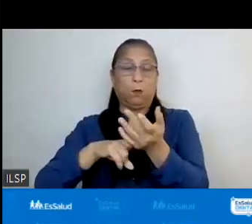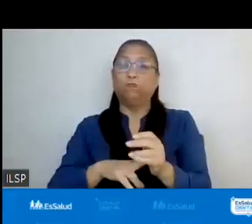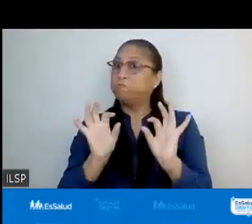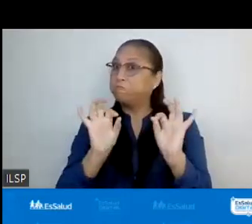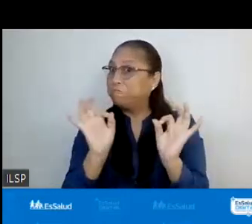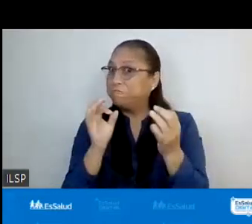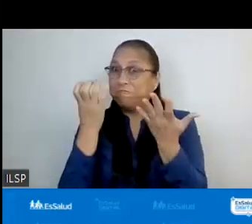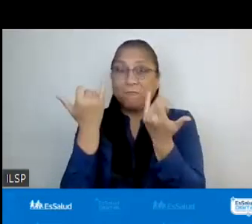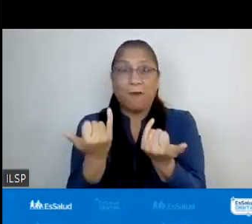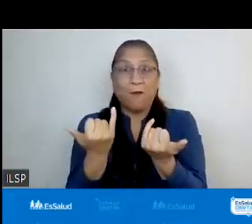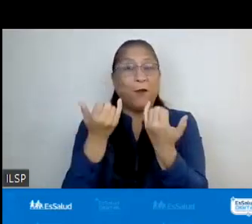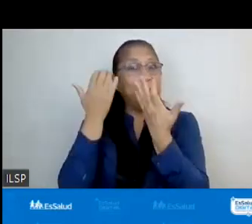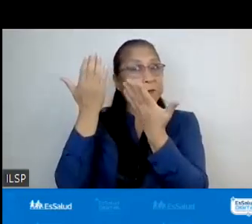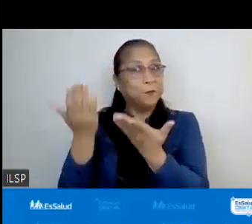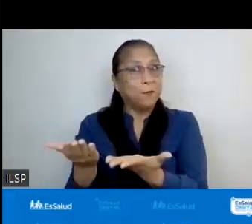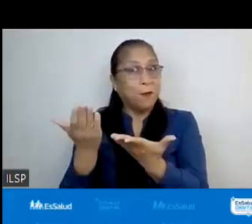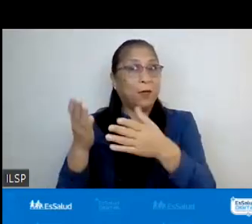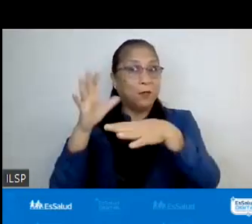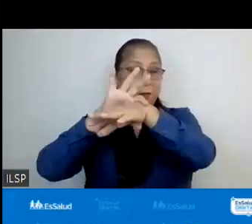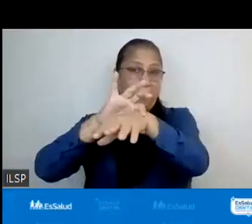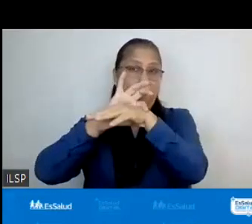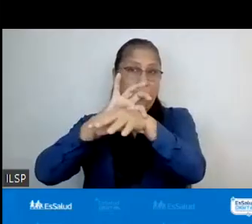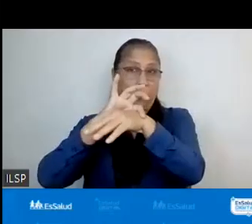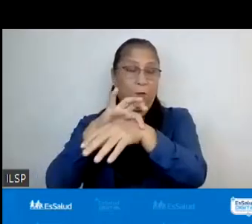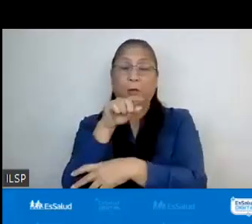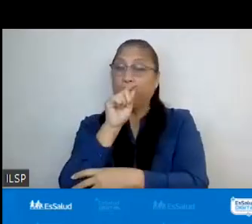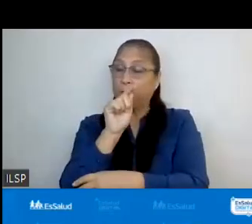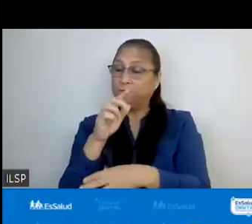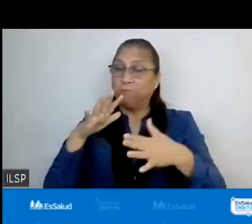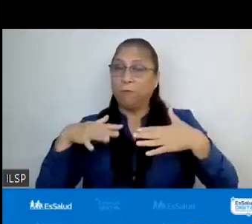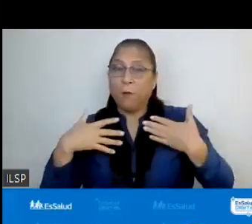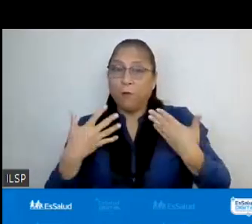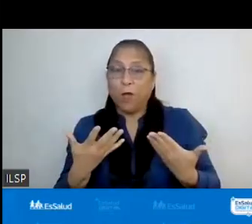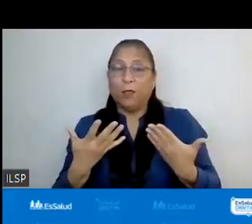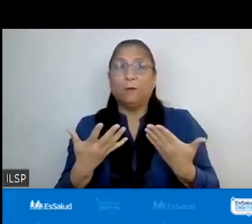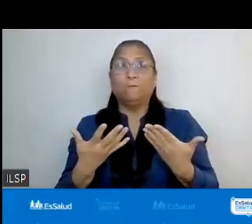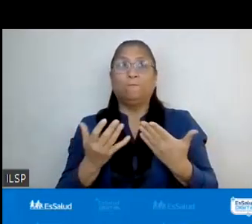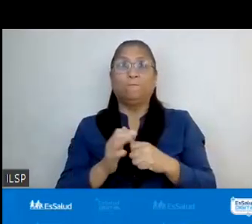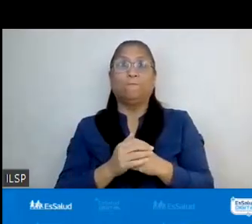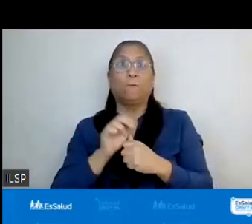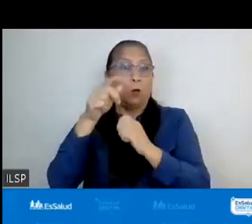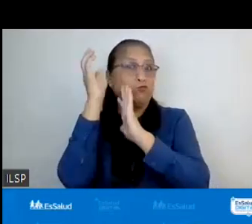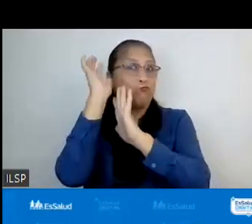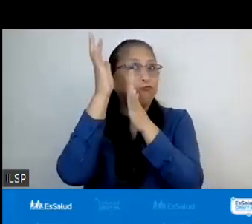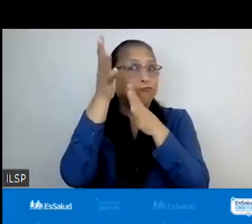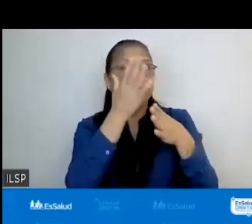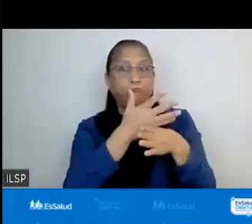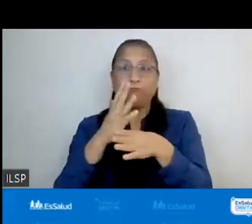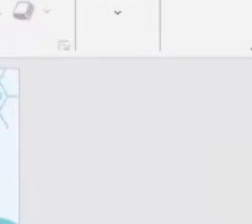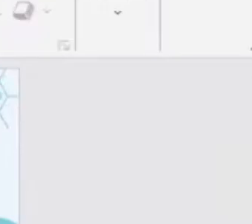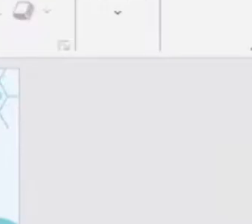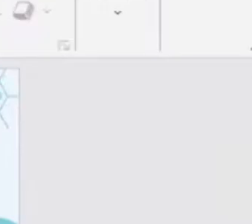a darle el pase al doctor para que nos pueda compartir su presentación.